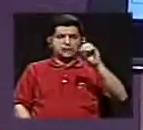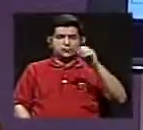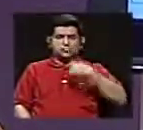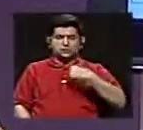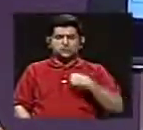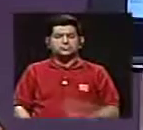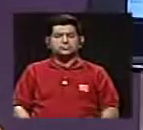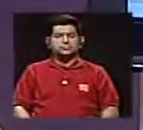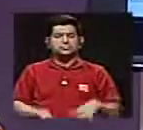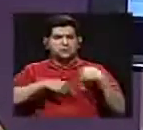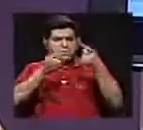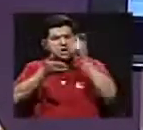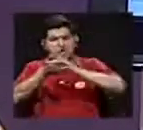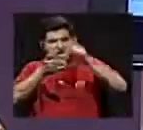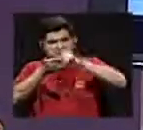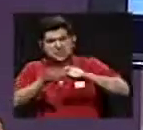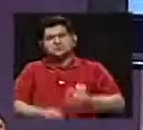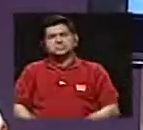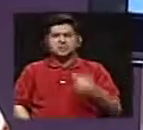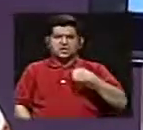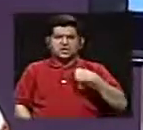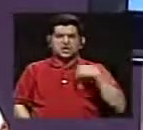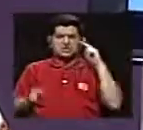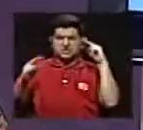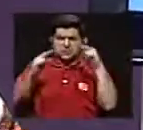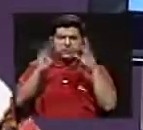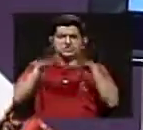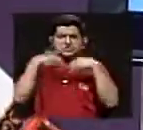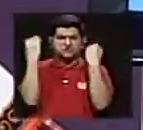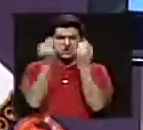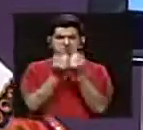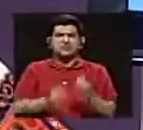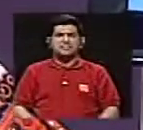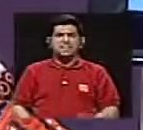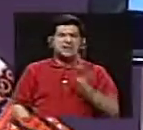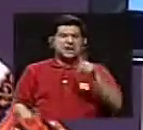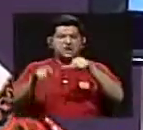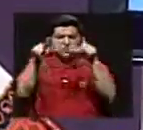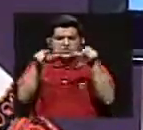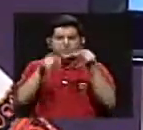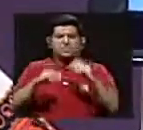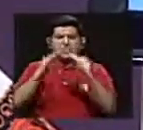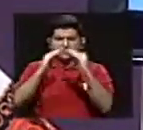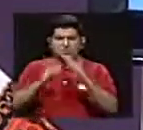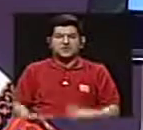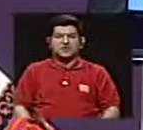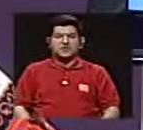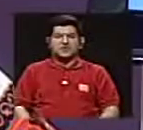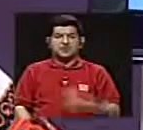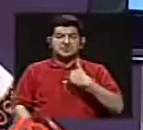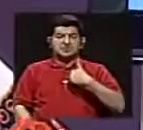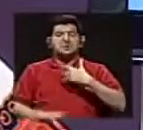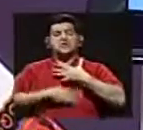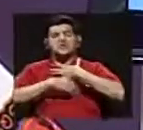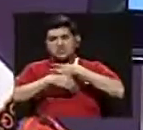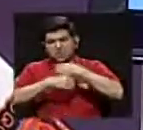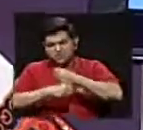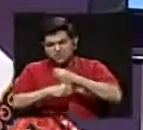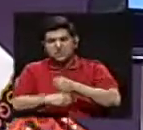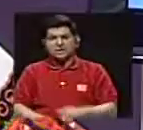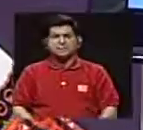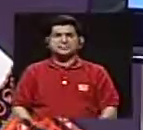a la escuela de Manzanillo, conocí una familia que vivía en dos lotes ahí, entonces yo tenía toda la confianza que